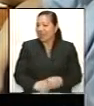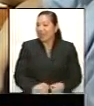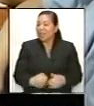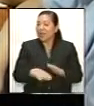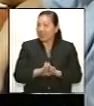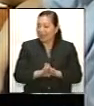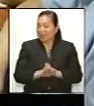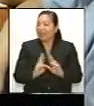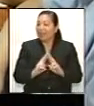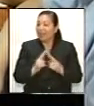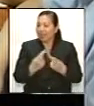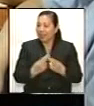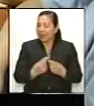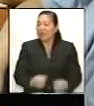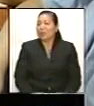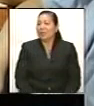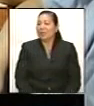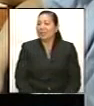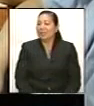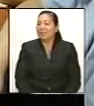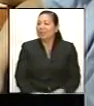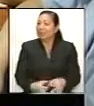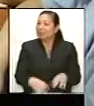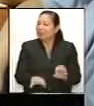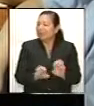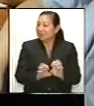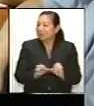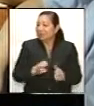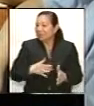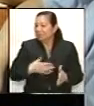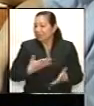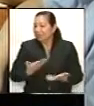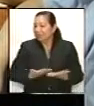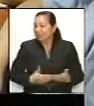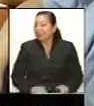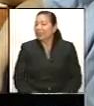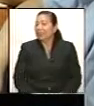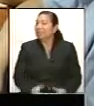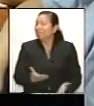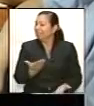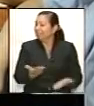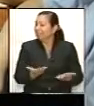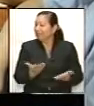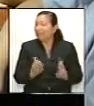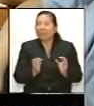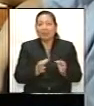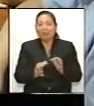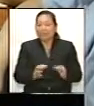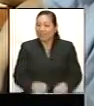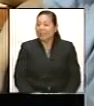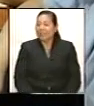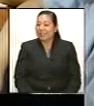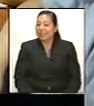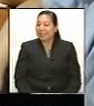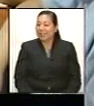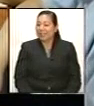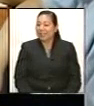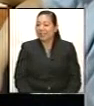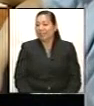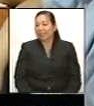dentro de las reuniones con el equipo se ha podido en este caso establecer ciertos detalles, ¿no? En este